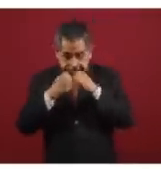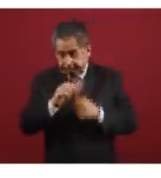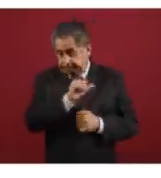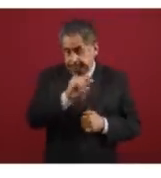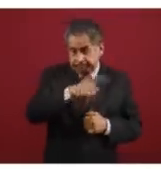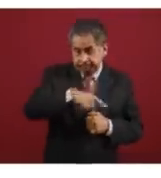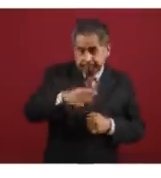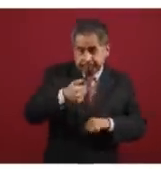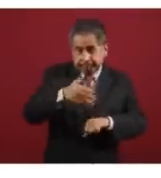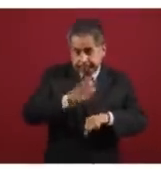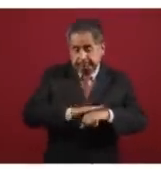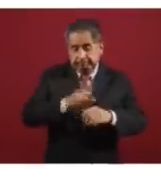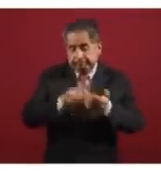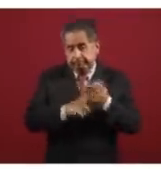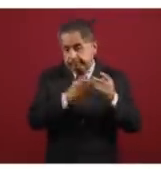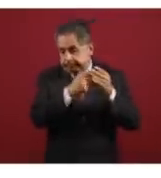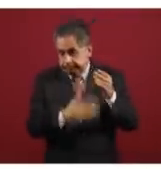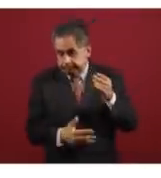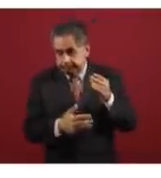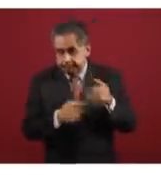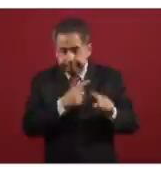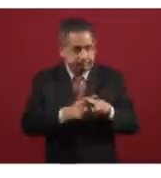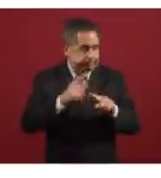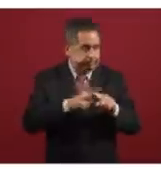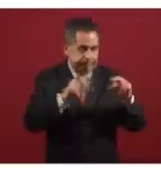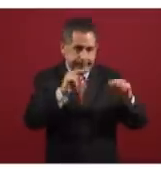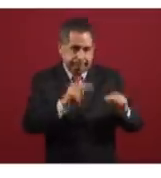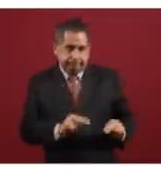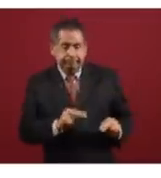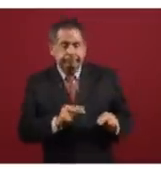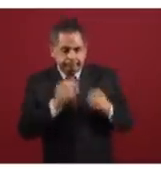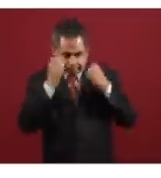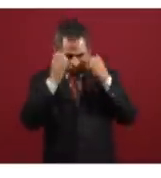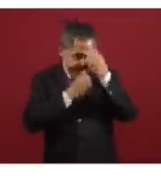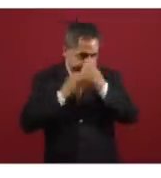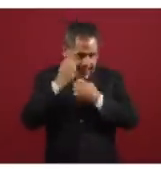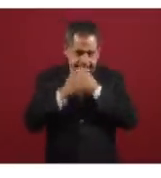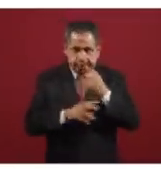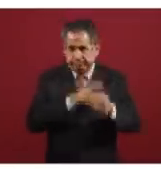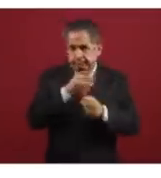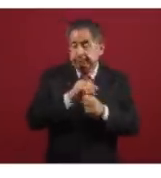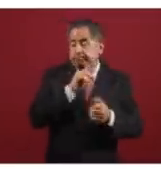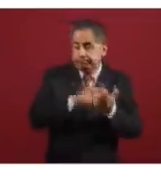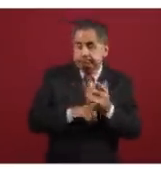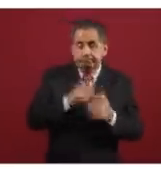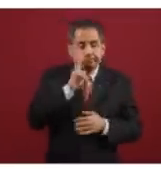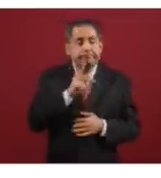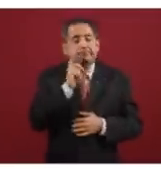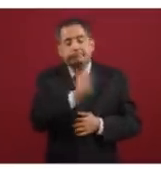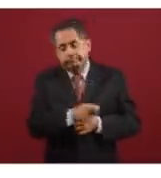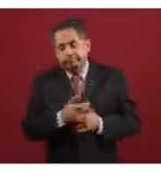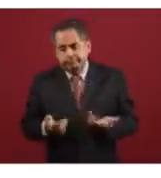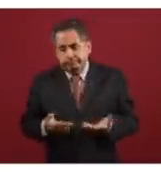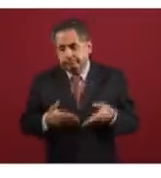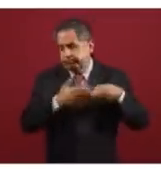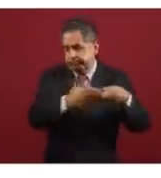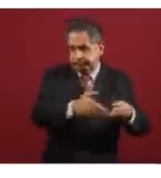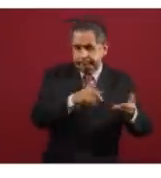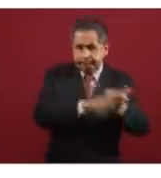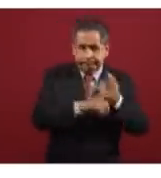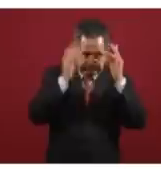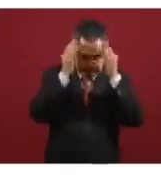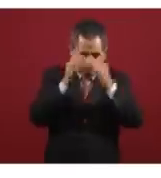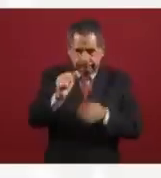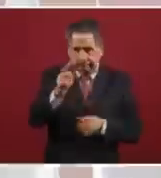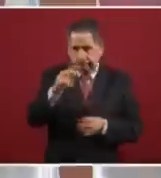tanto al administrador como a ciertos niveles de importancia de, tanto en la administración portuaria como en la aduana.